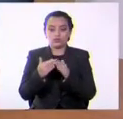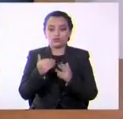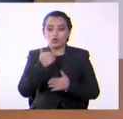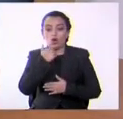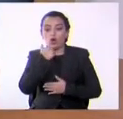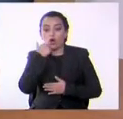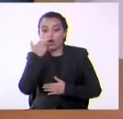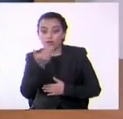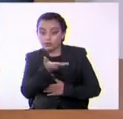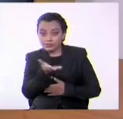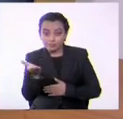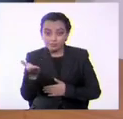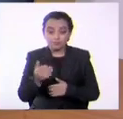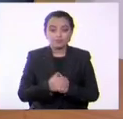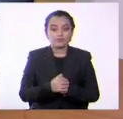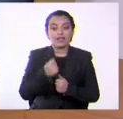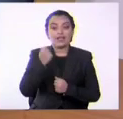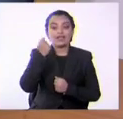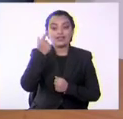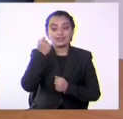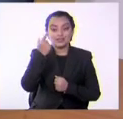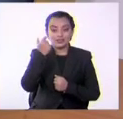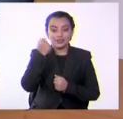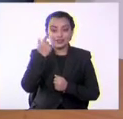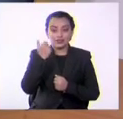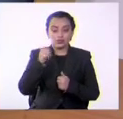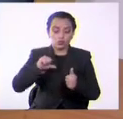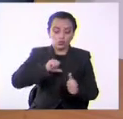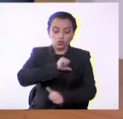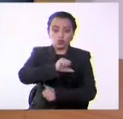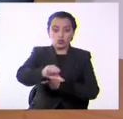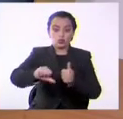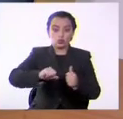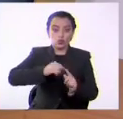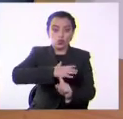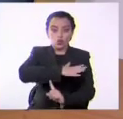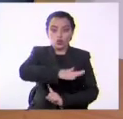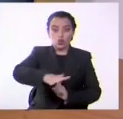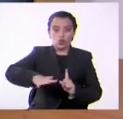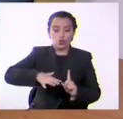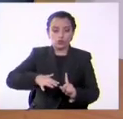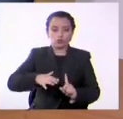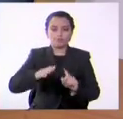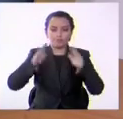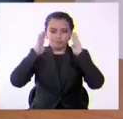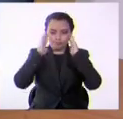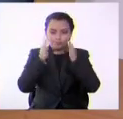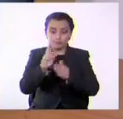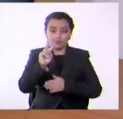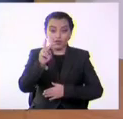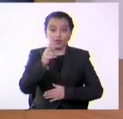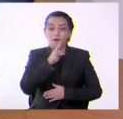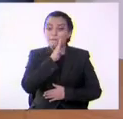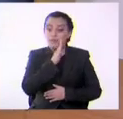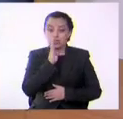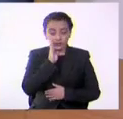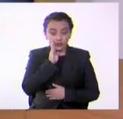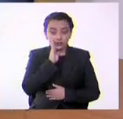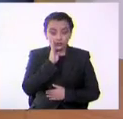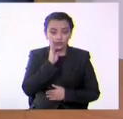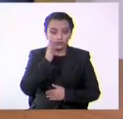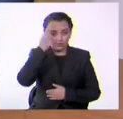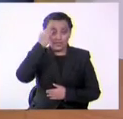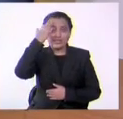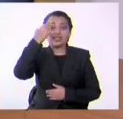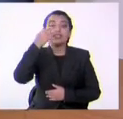podamos comprender situaciones de nuestro contexto y, como hacemos énfasis muchas veces en segundo año de bachillerato, para tomar